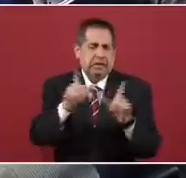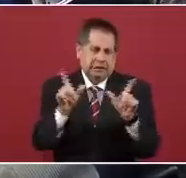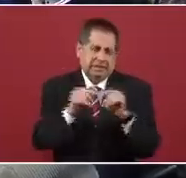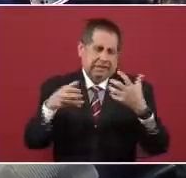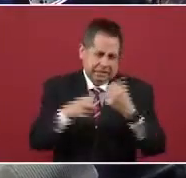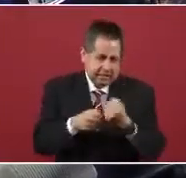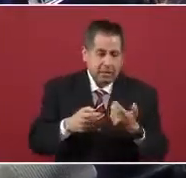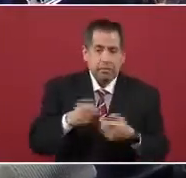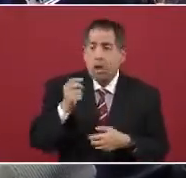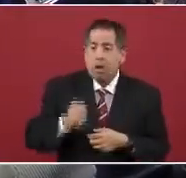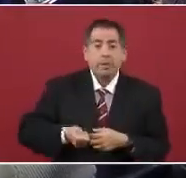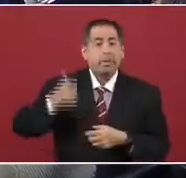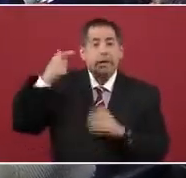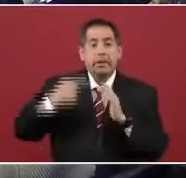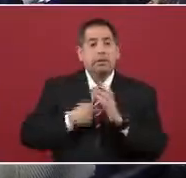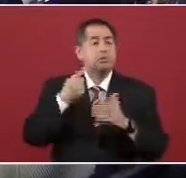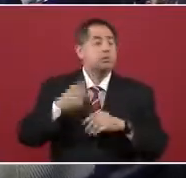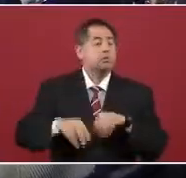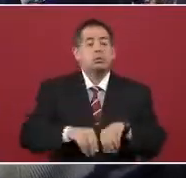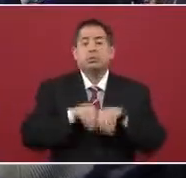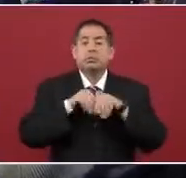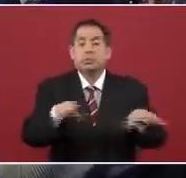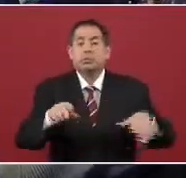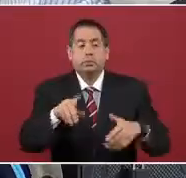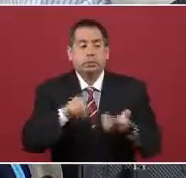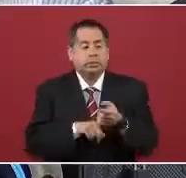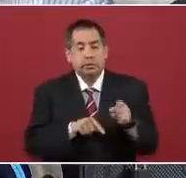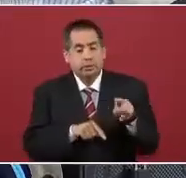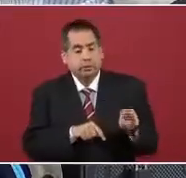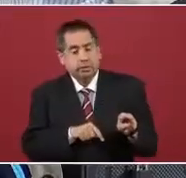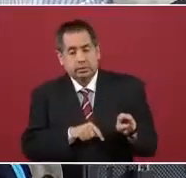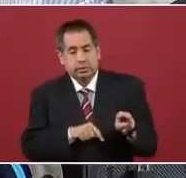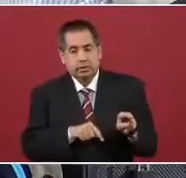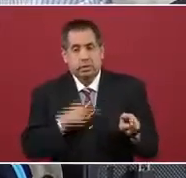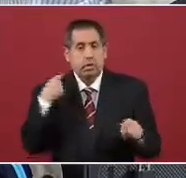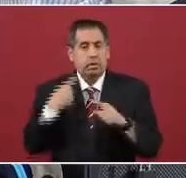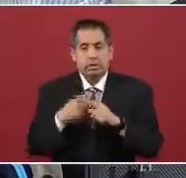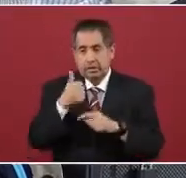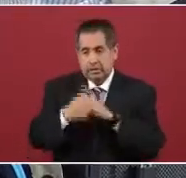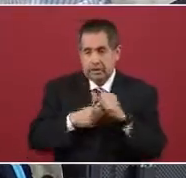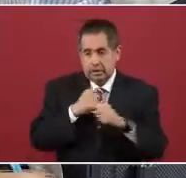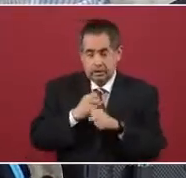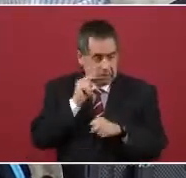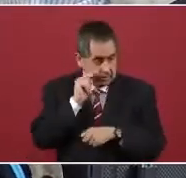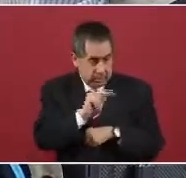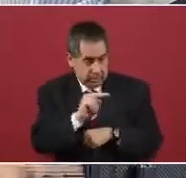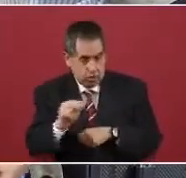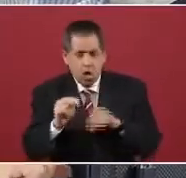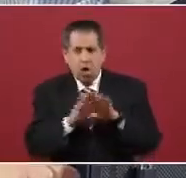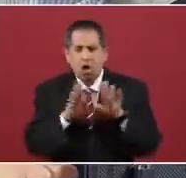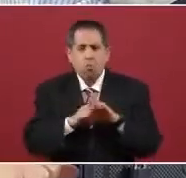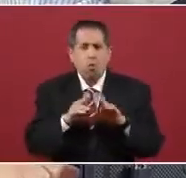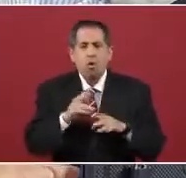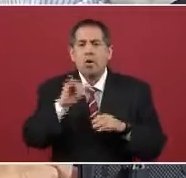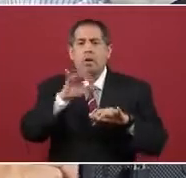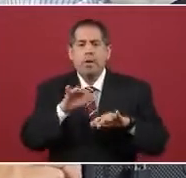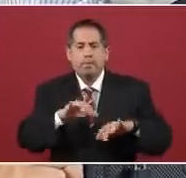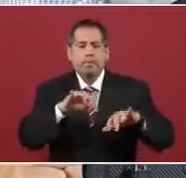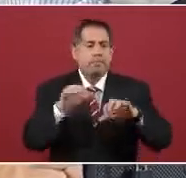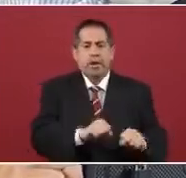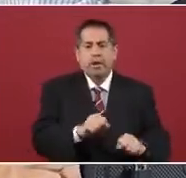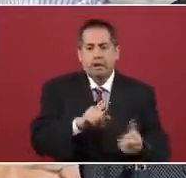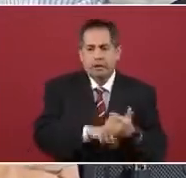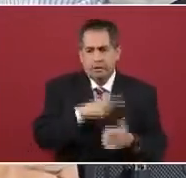bueno, es la primera vez que se ve en estos 6 años cómo fue el operativo de